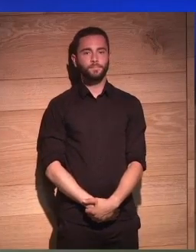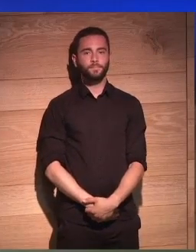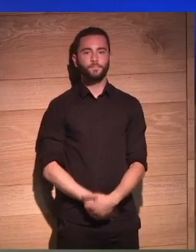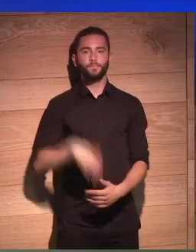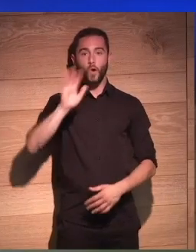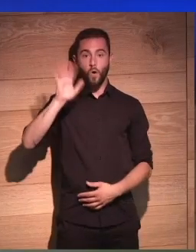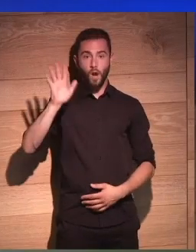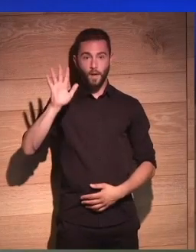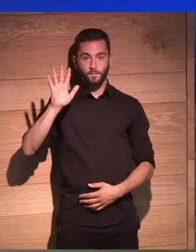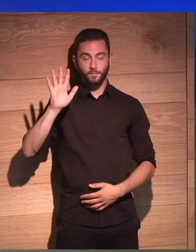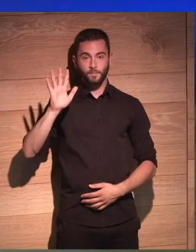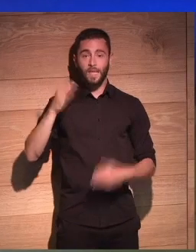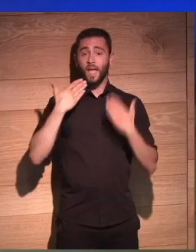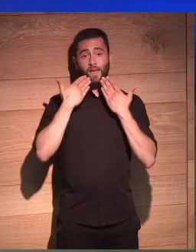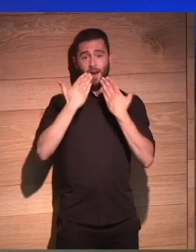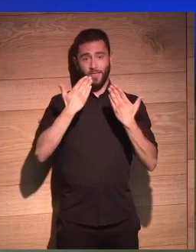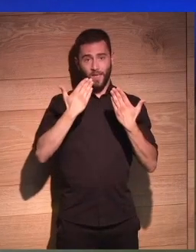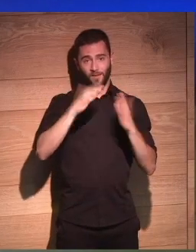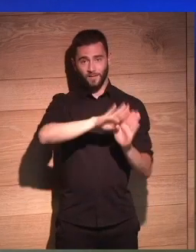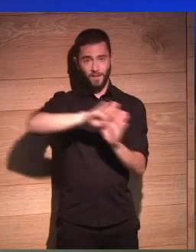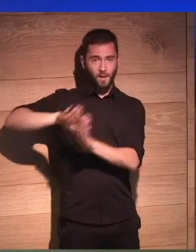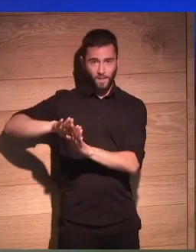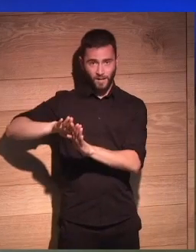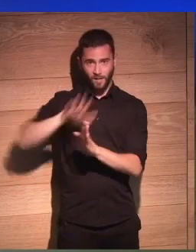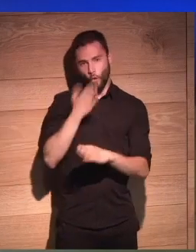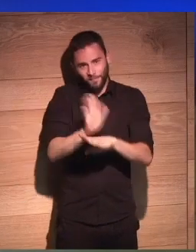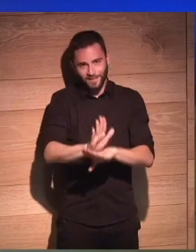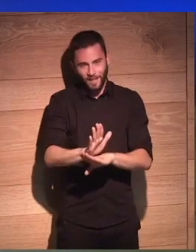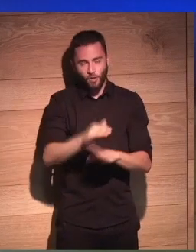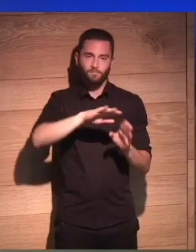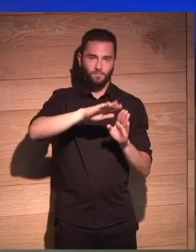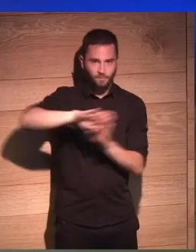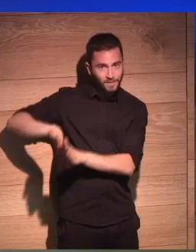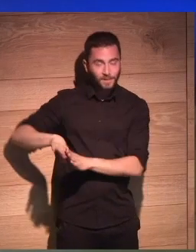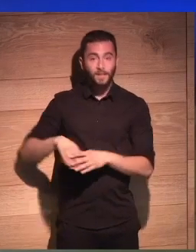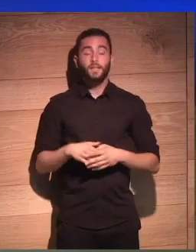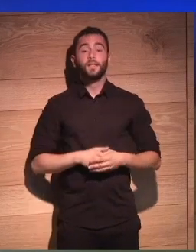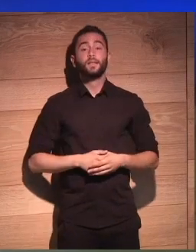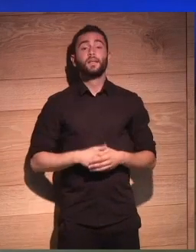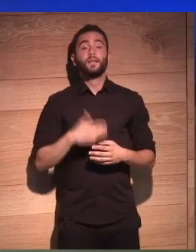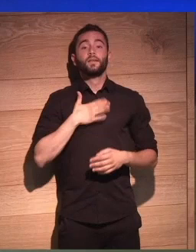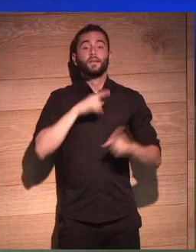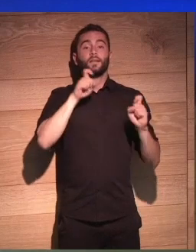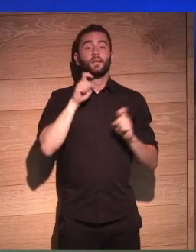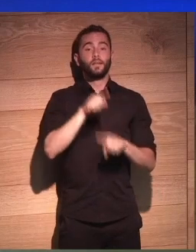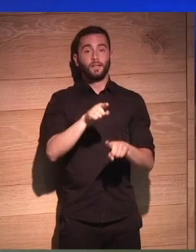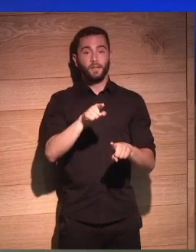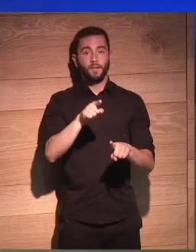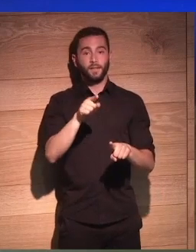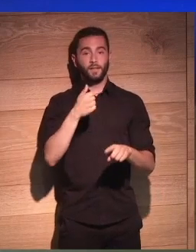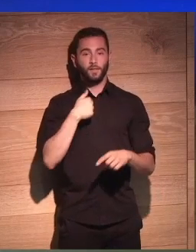Hola, bueno, aparte de darle las gracias por su presentación, mi pregunta, yo